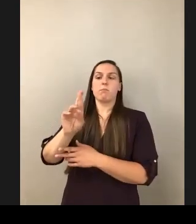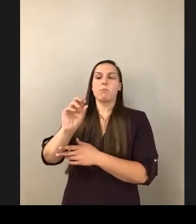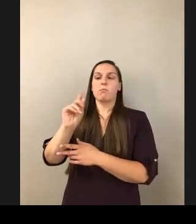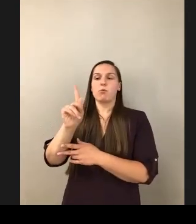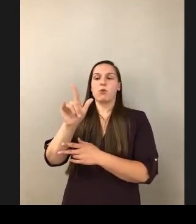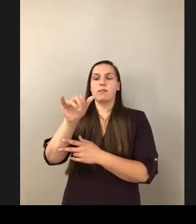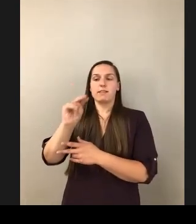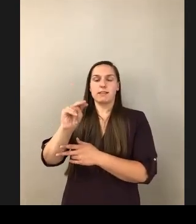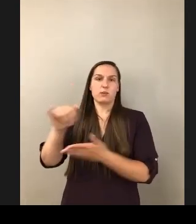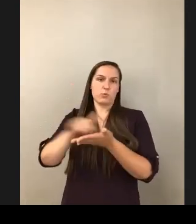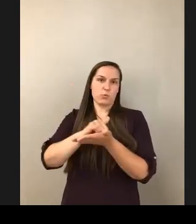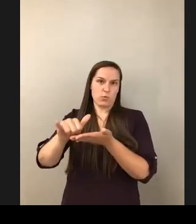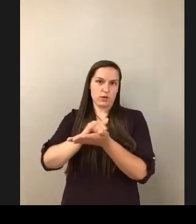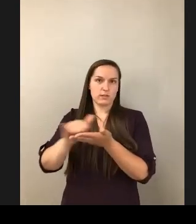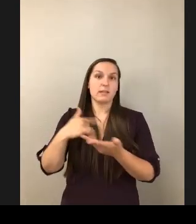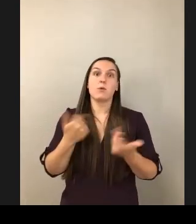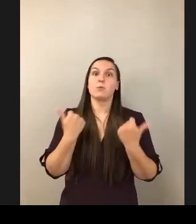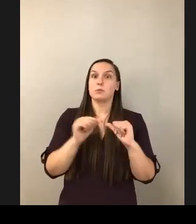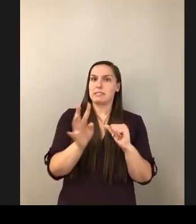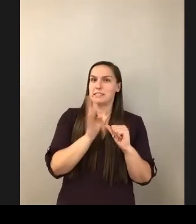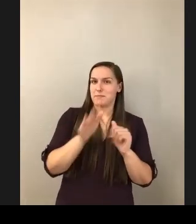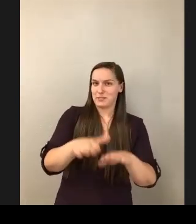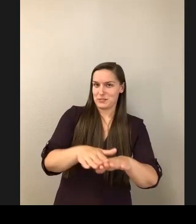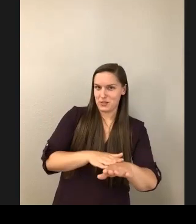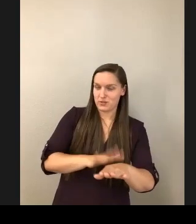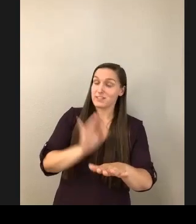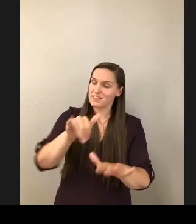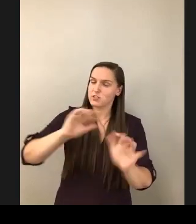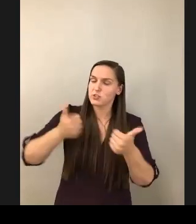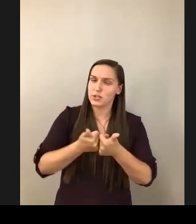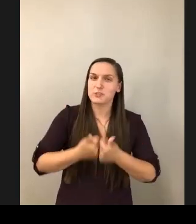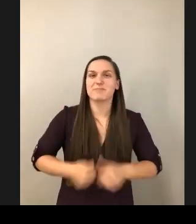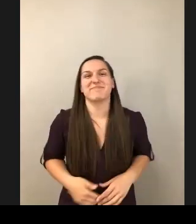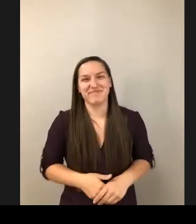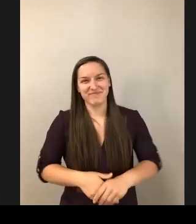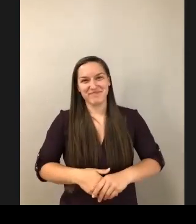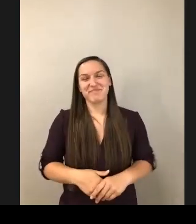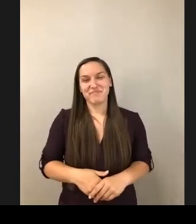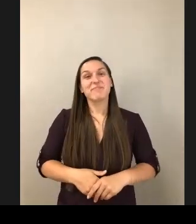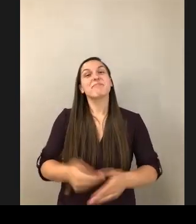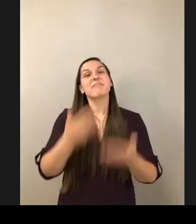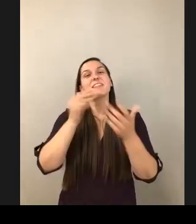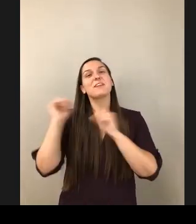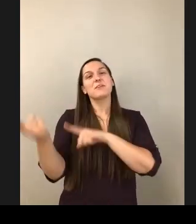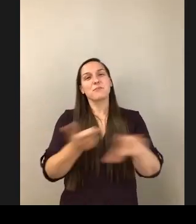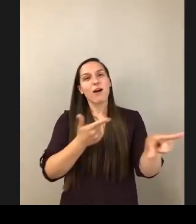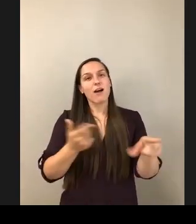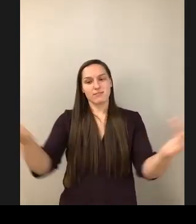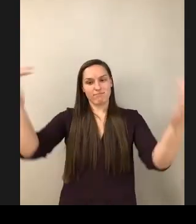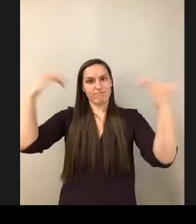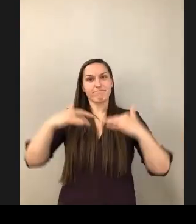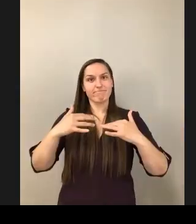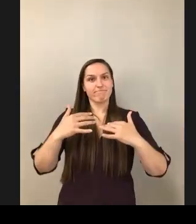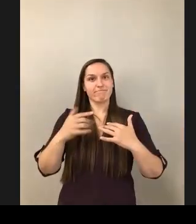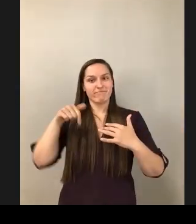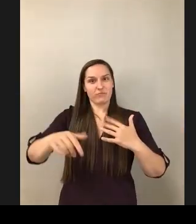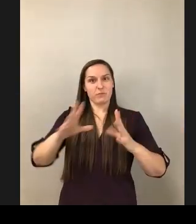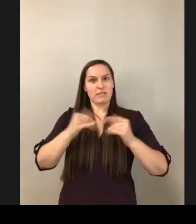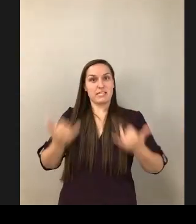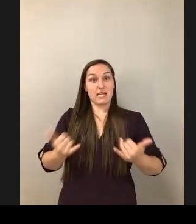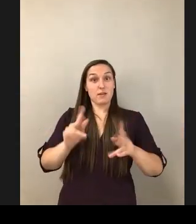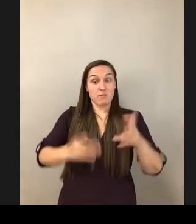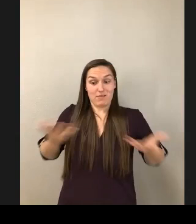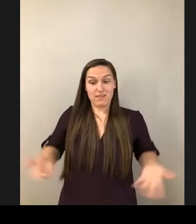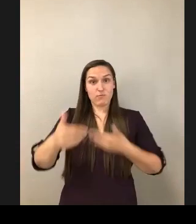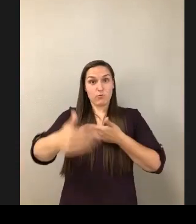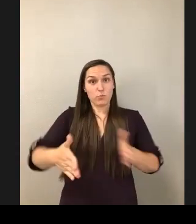Nueva York, y voy a intentar hablar despacio. Es un reto. Gracias a todos que se